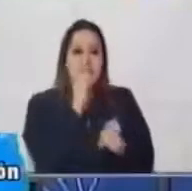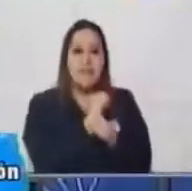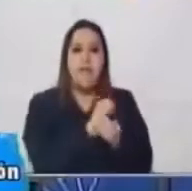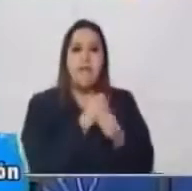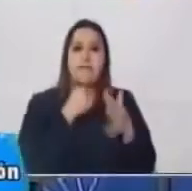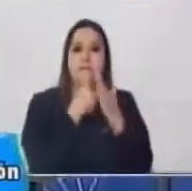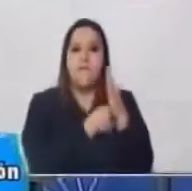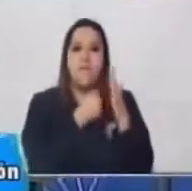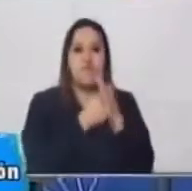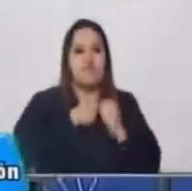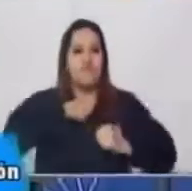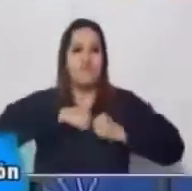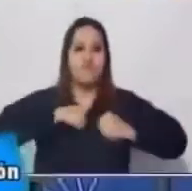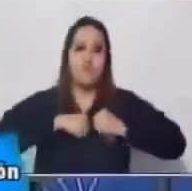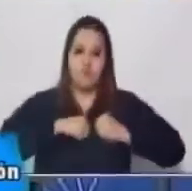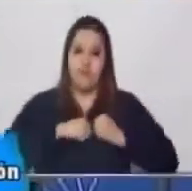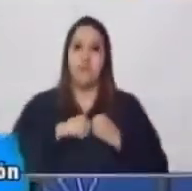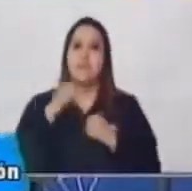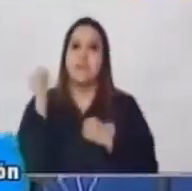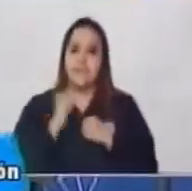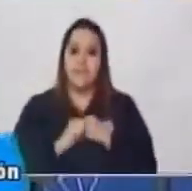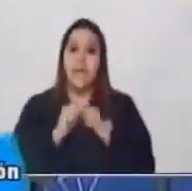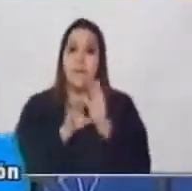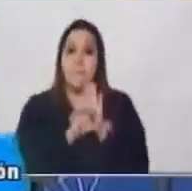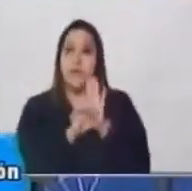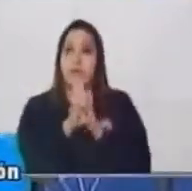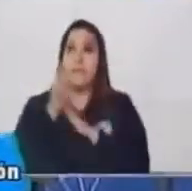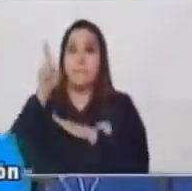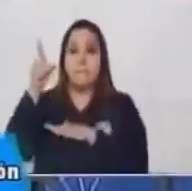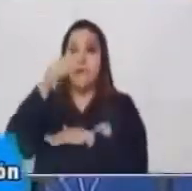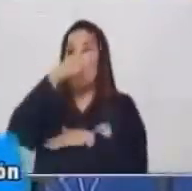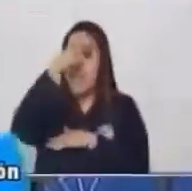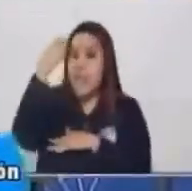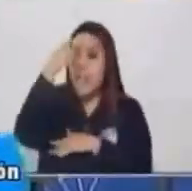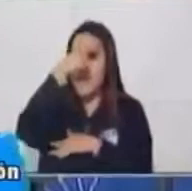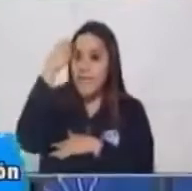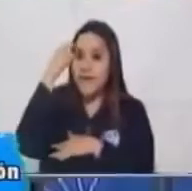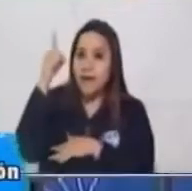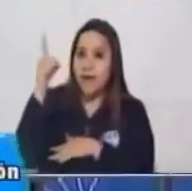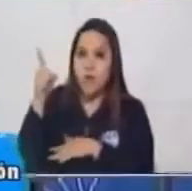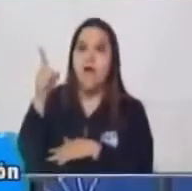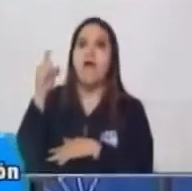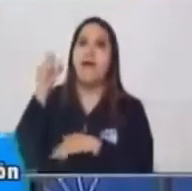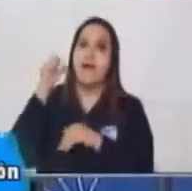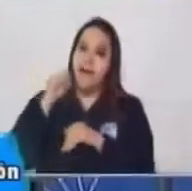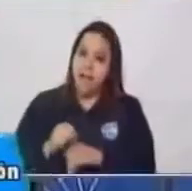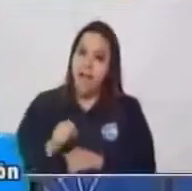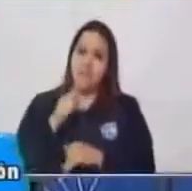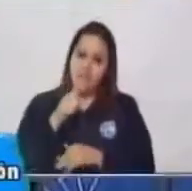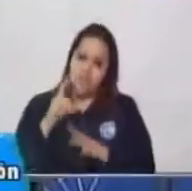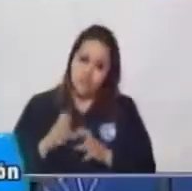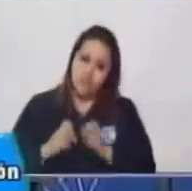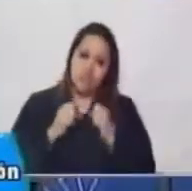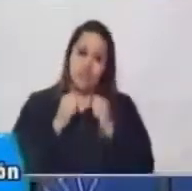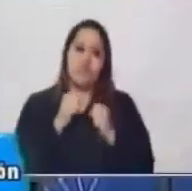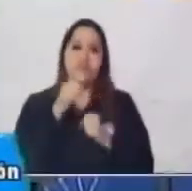cosas. Una persona que la consideramos laboriosa es porque se esfuerza cuando